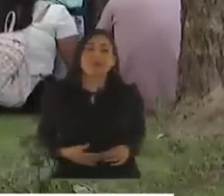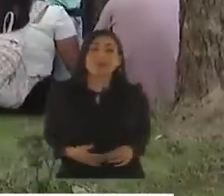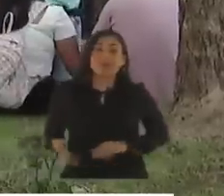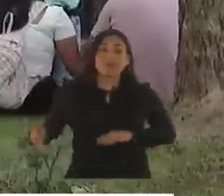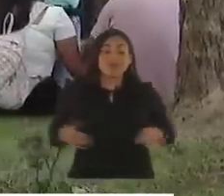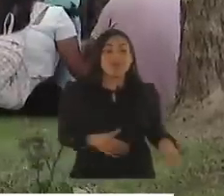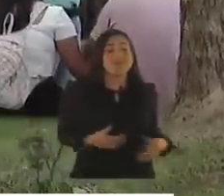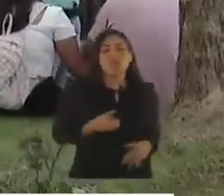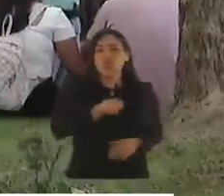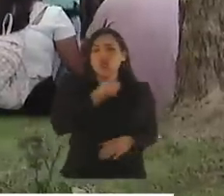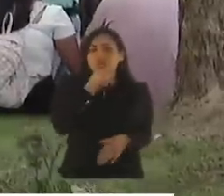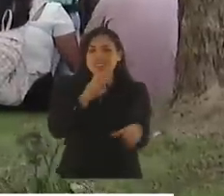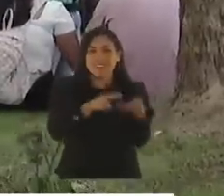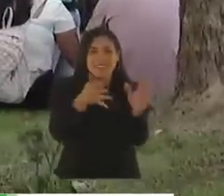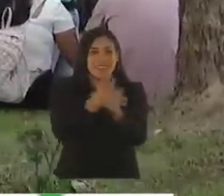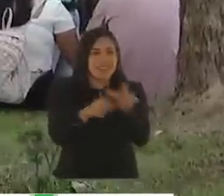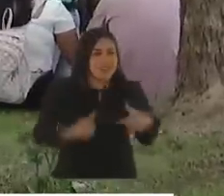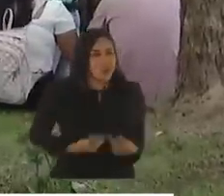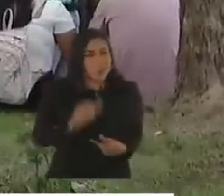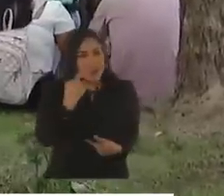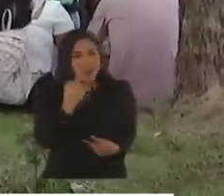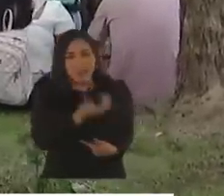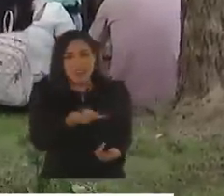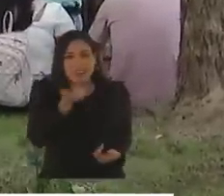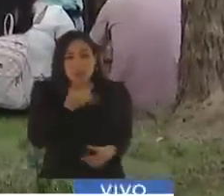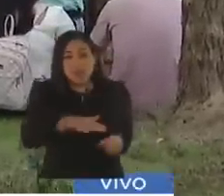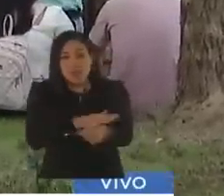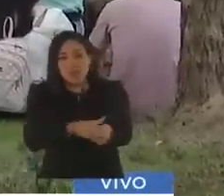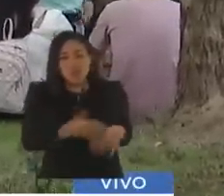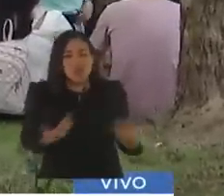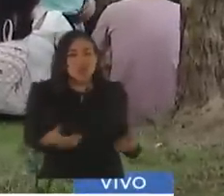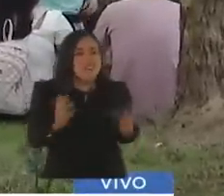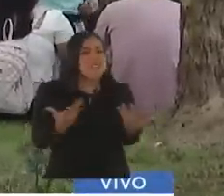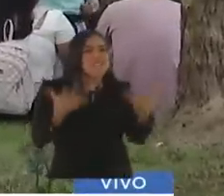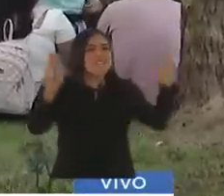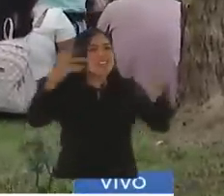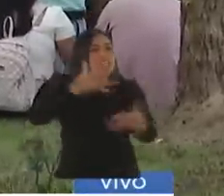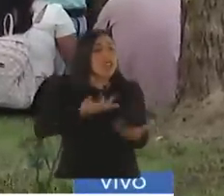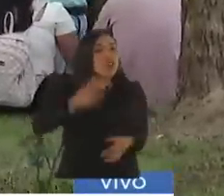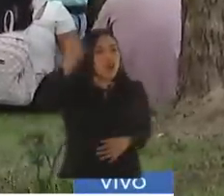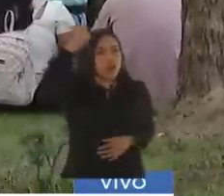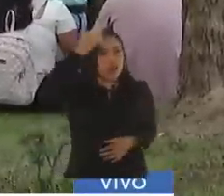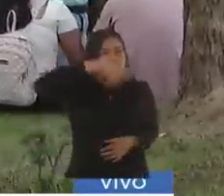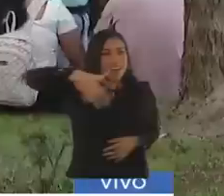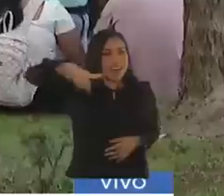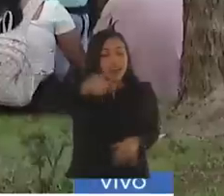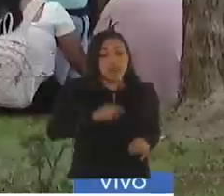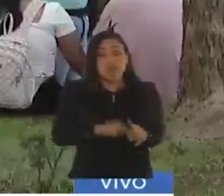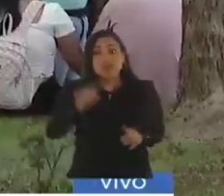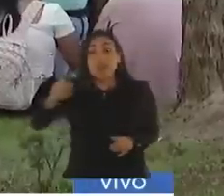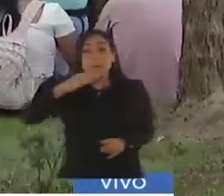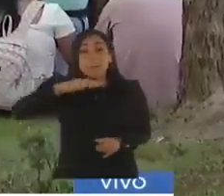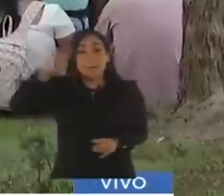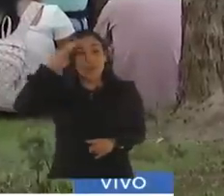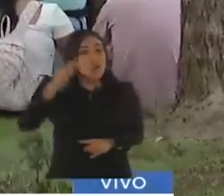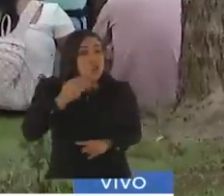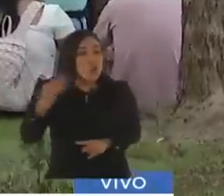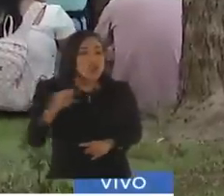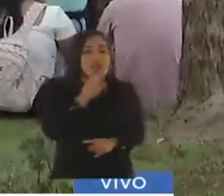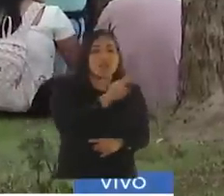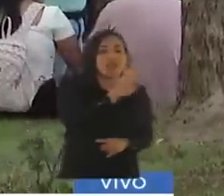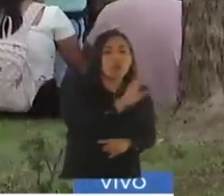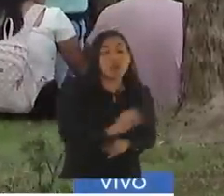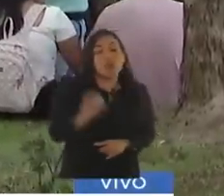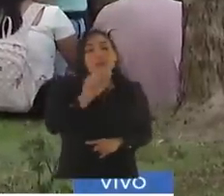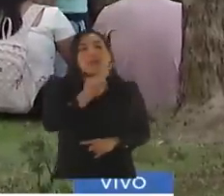En Noticias RCN vamos a estar muy pendientes también de lo que suceda en el GEI Festival en Cartagena. En Medellín nos vemos allá el 24 y 25,